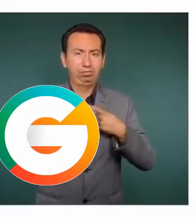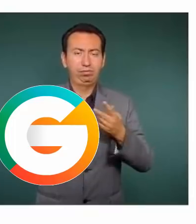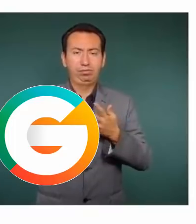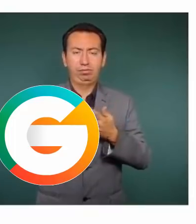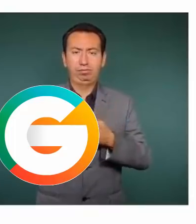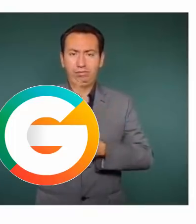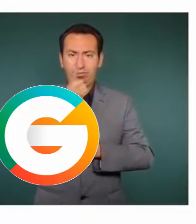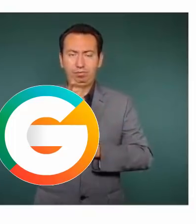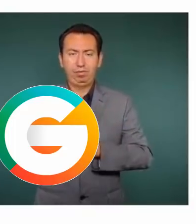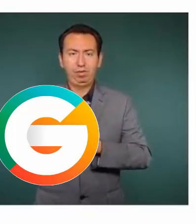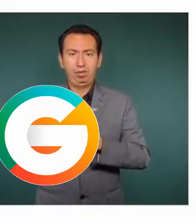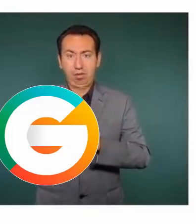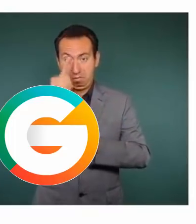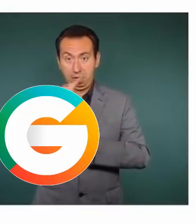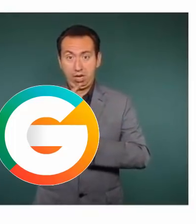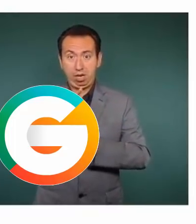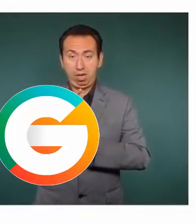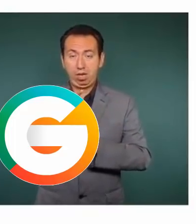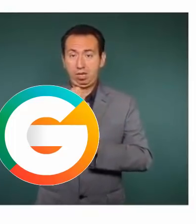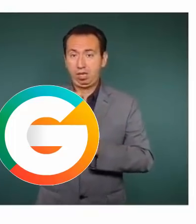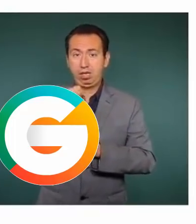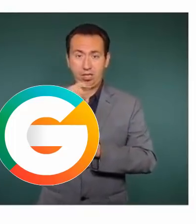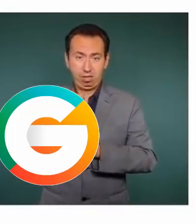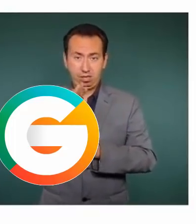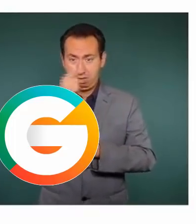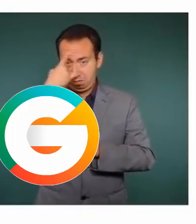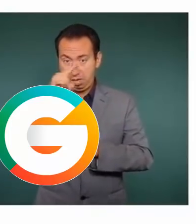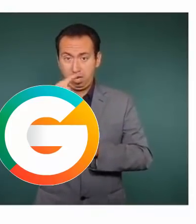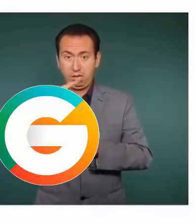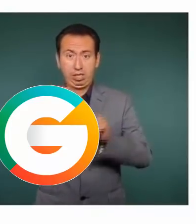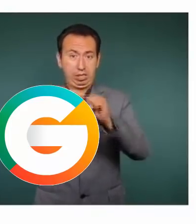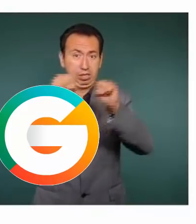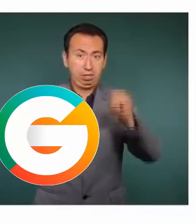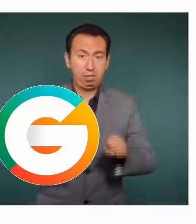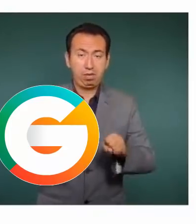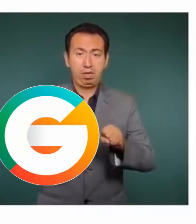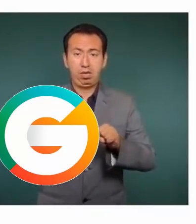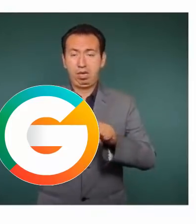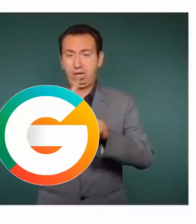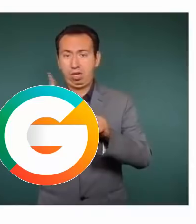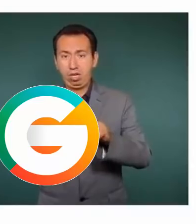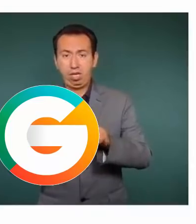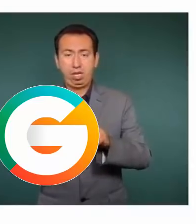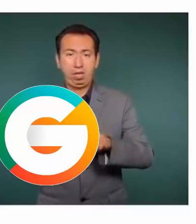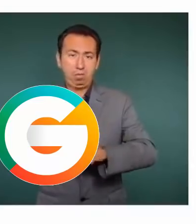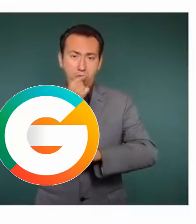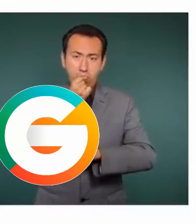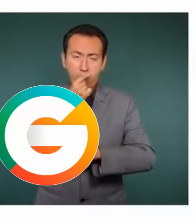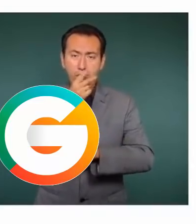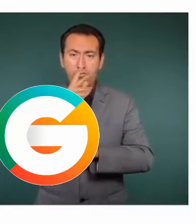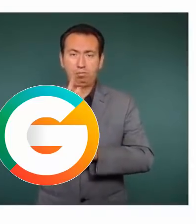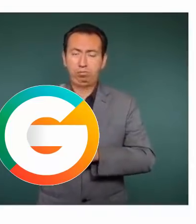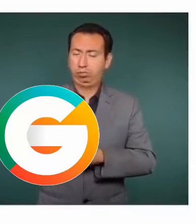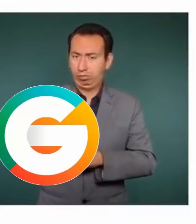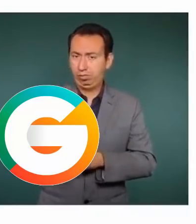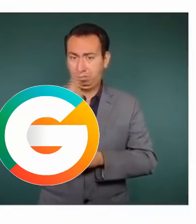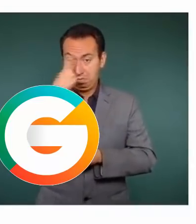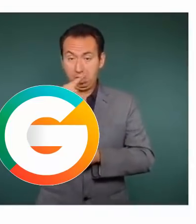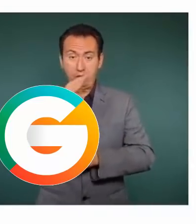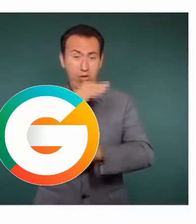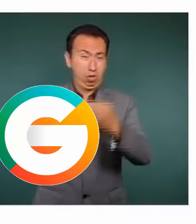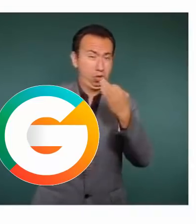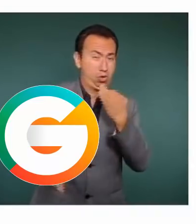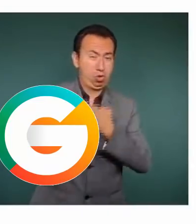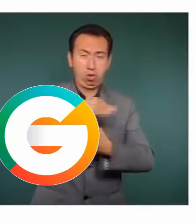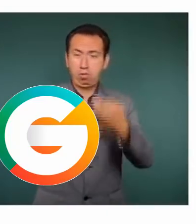conformidad al Secretariado Ejecutivo del Sistema Nacional de Seguridad Pública. También, si tomamos en cuenta la